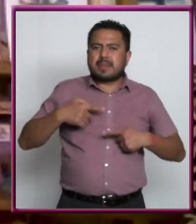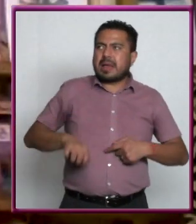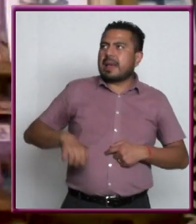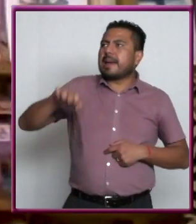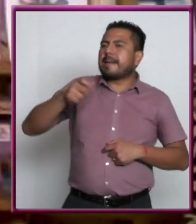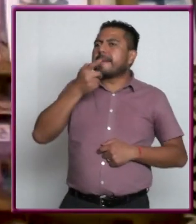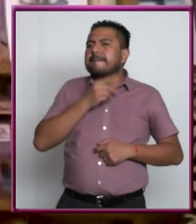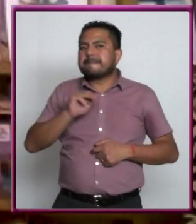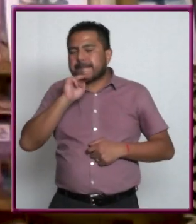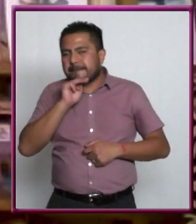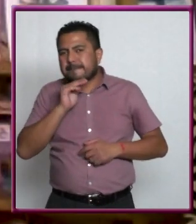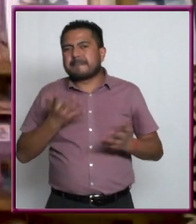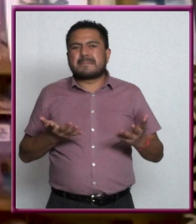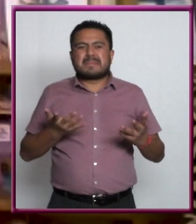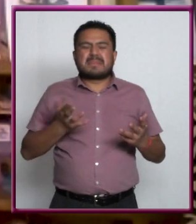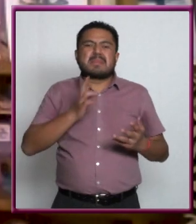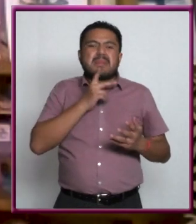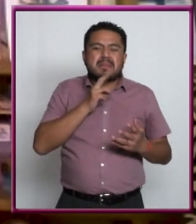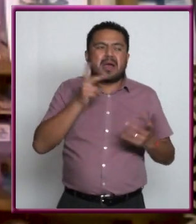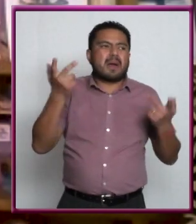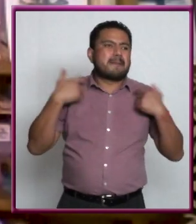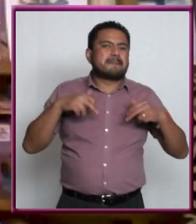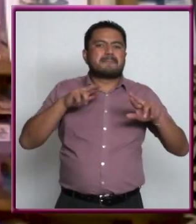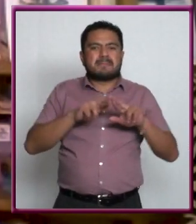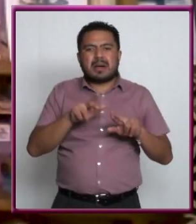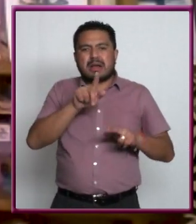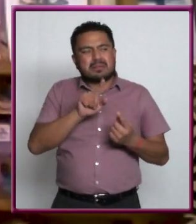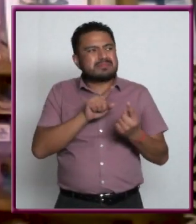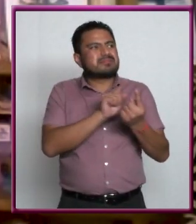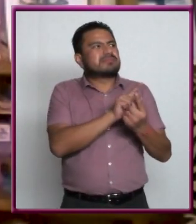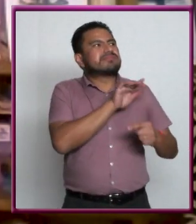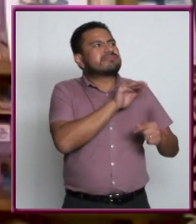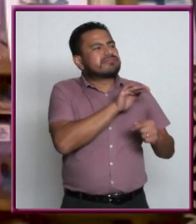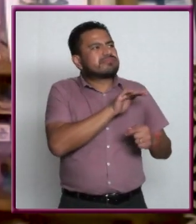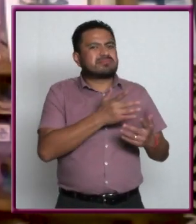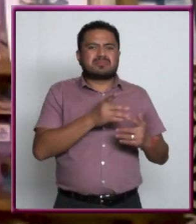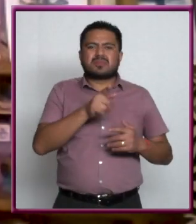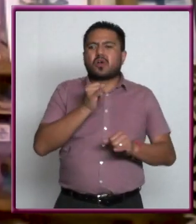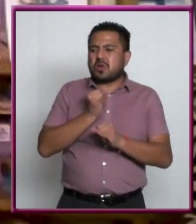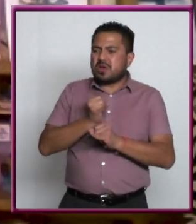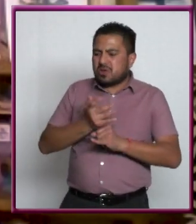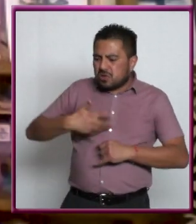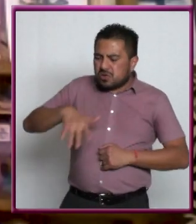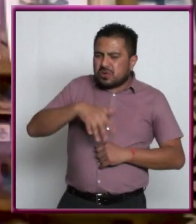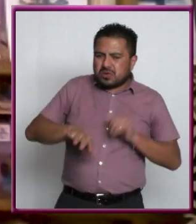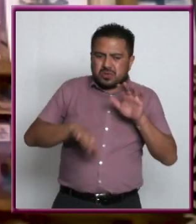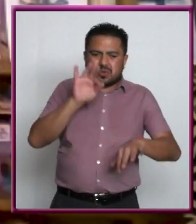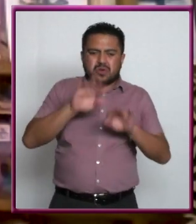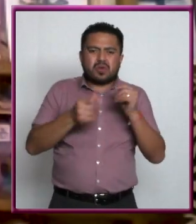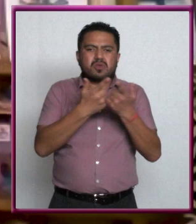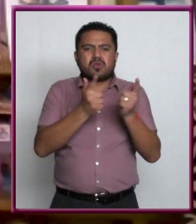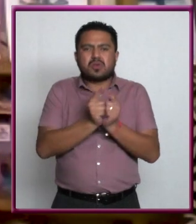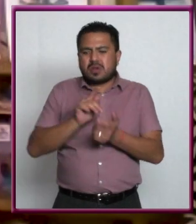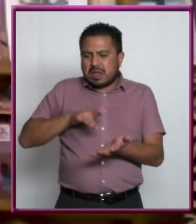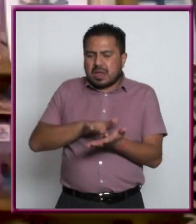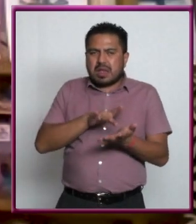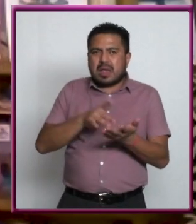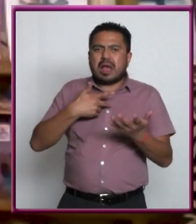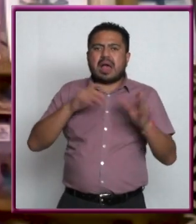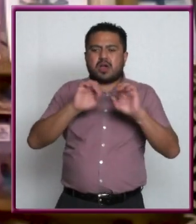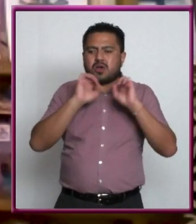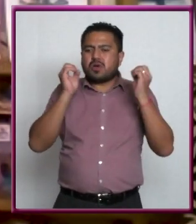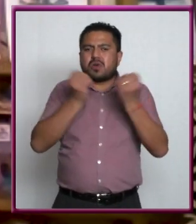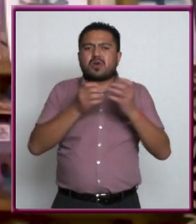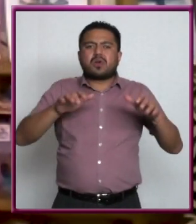persona mayor, los papás, una maestra, un maestro, que busquen en internet algunos grupos de apoyo.